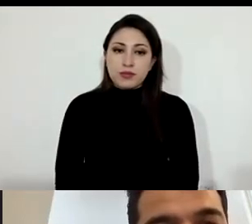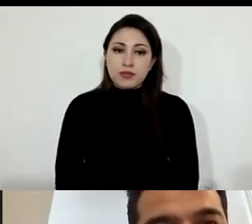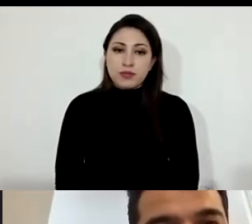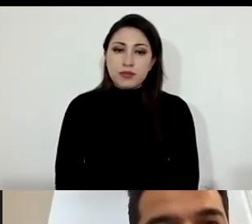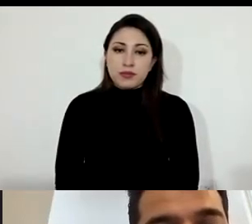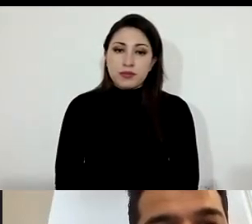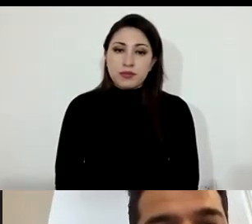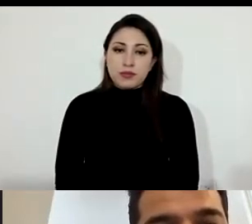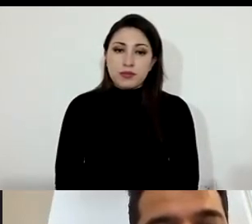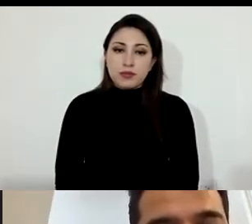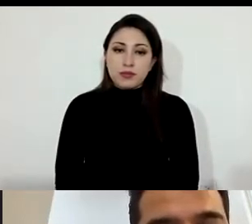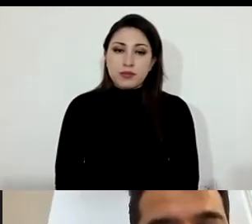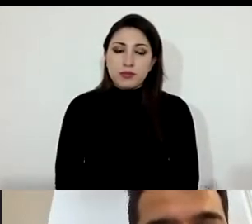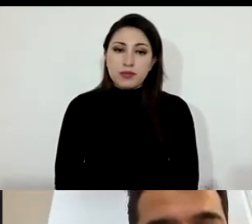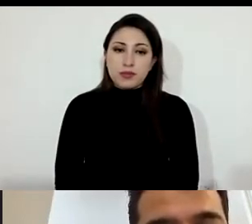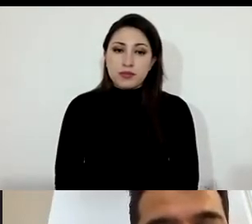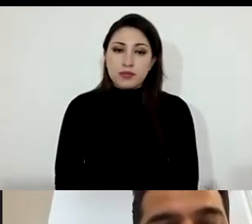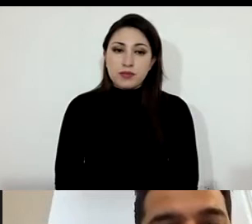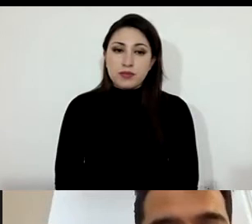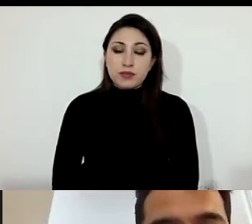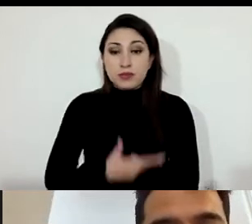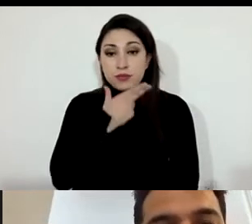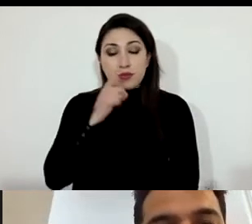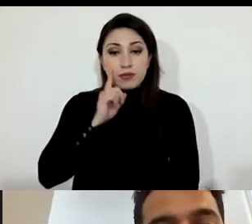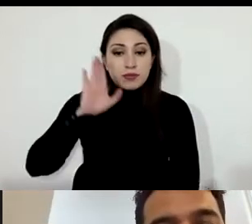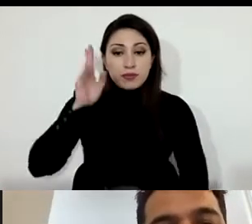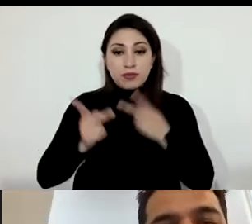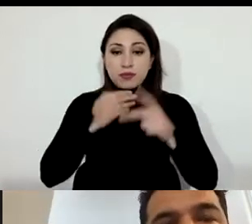¿Alguna o algún integrante tiene algún comentario al respecto?